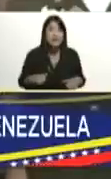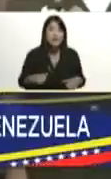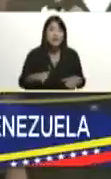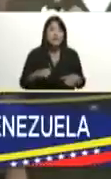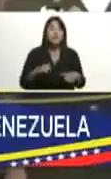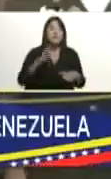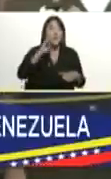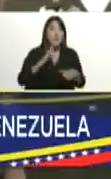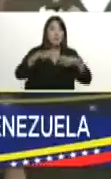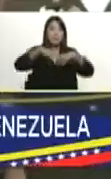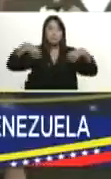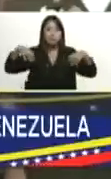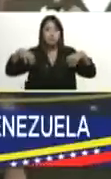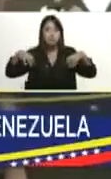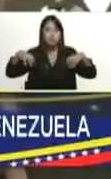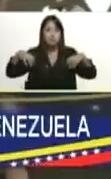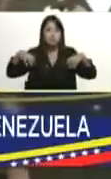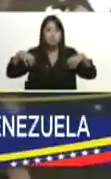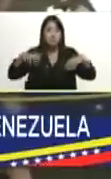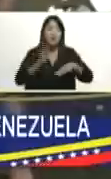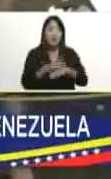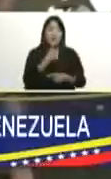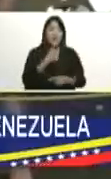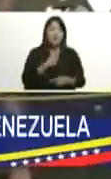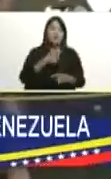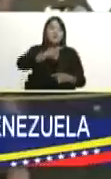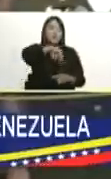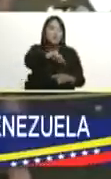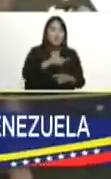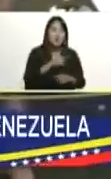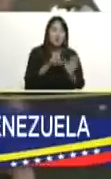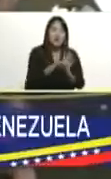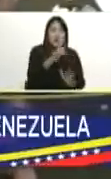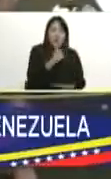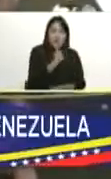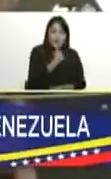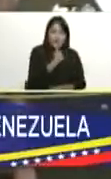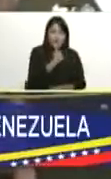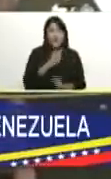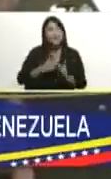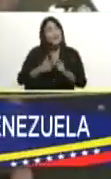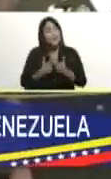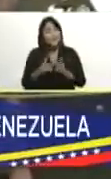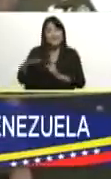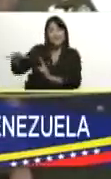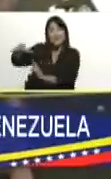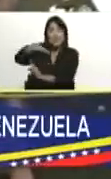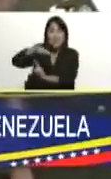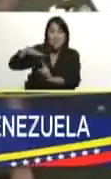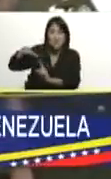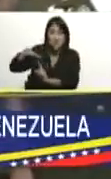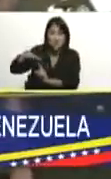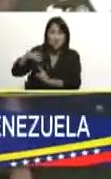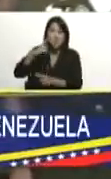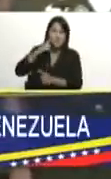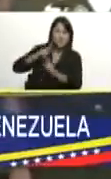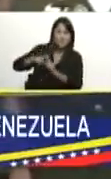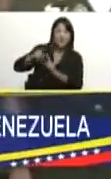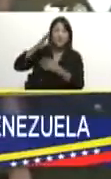que actuamos al margen de la ley. En consecuencia, la Fuerza Armada Nacional